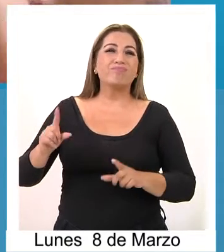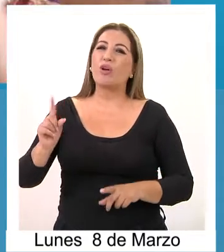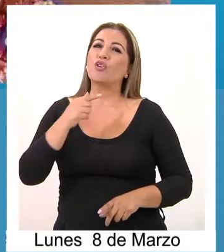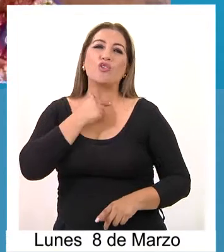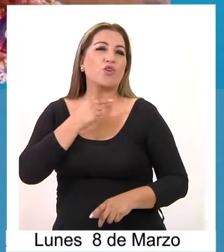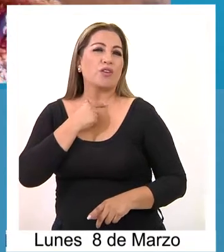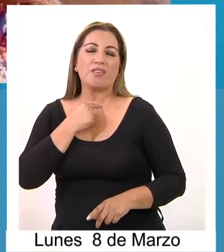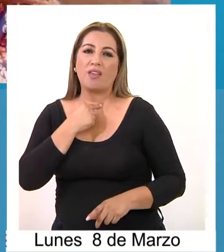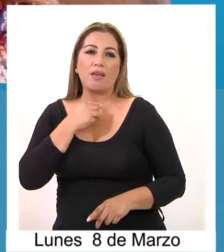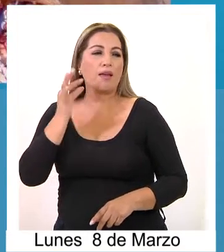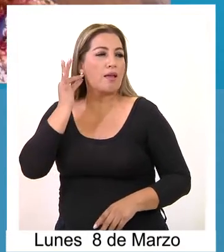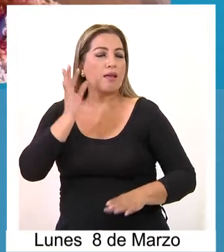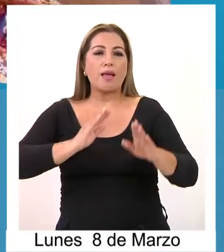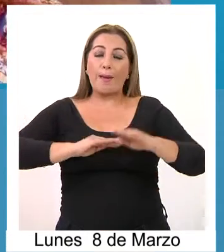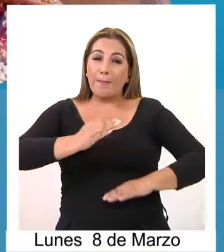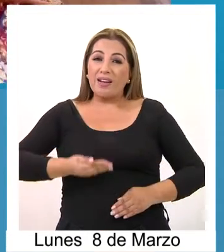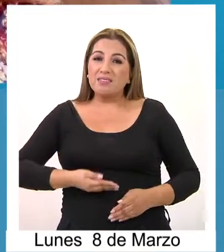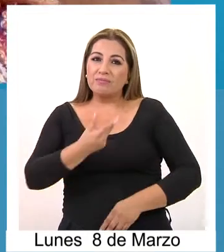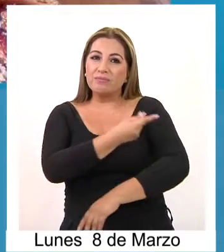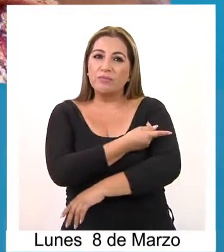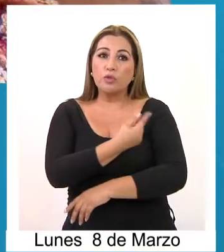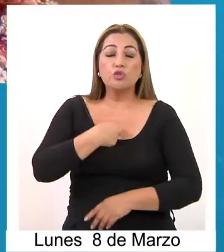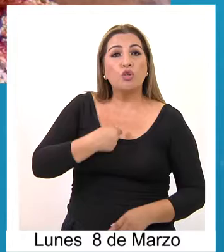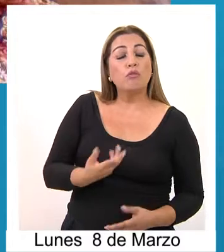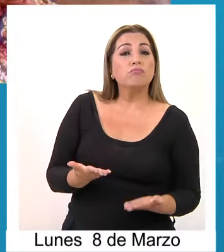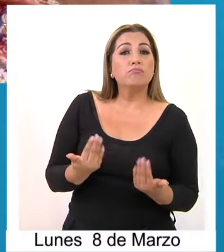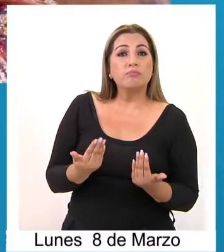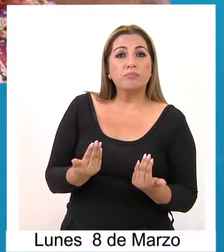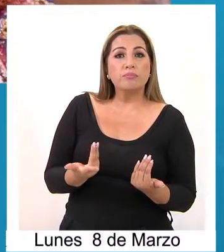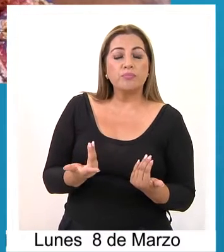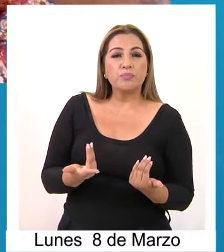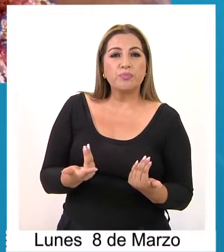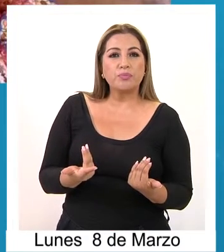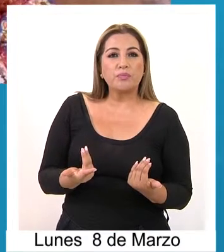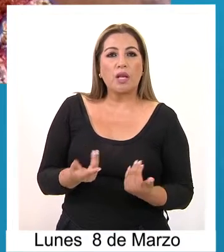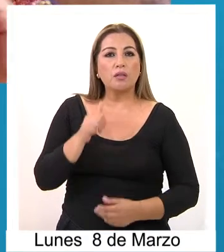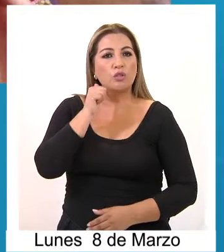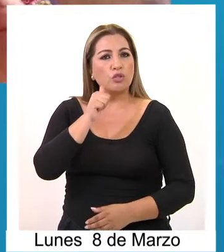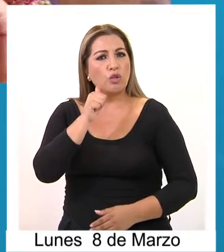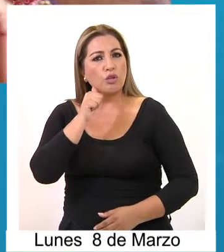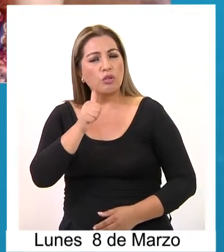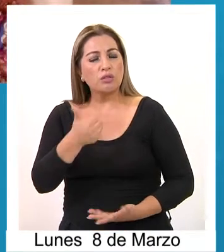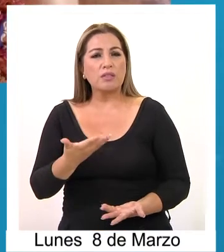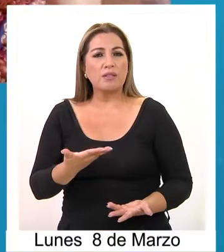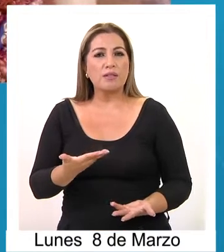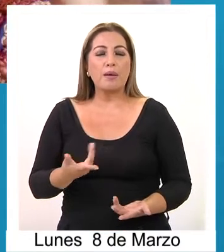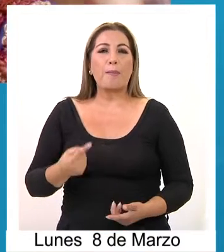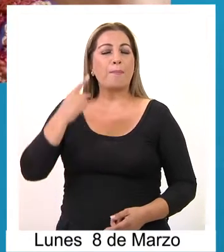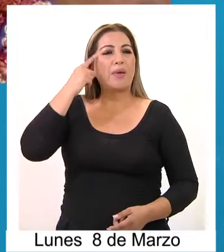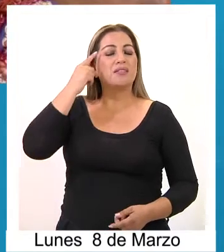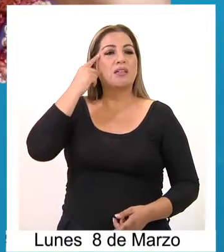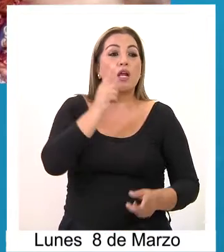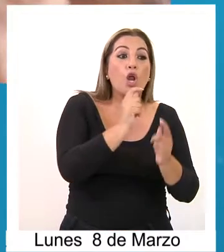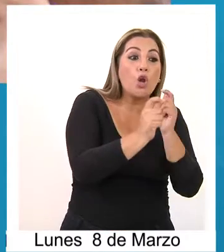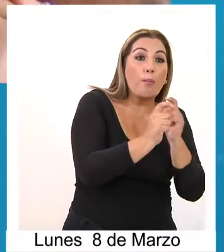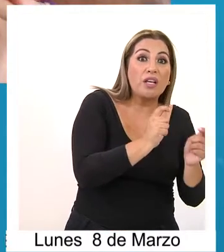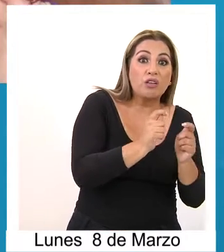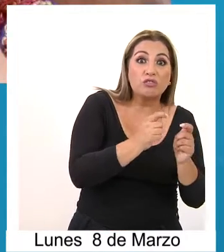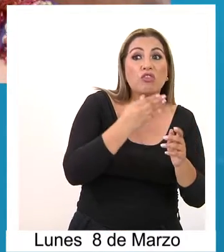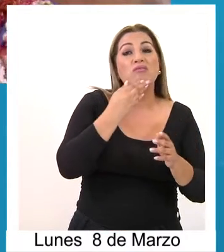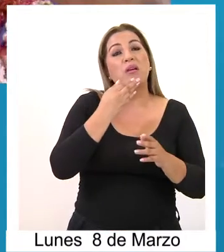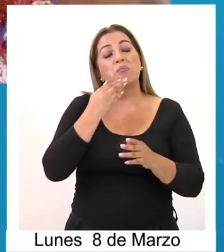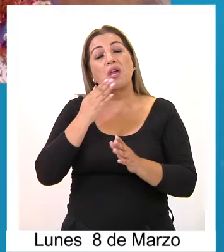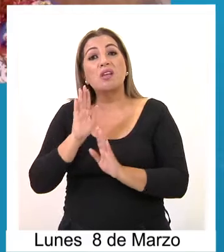las embarazadas. ¿Qué es lo que haces tú? Cuando yo necesito, bueno, es un ejercicio que se hace a diario en medicina, que es sopesar los riesgos y los